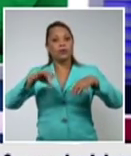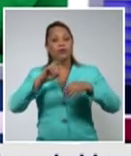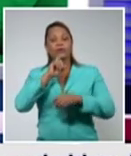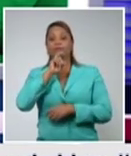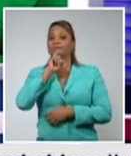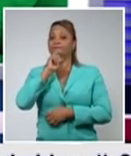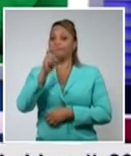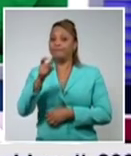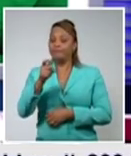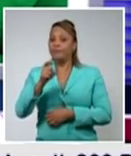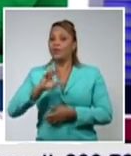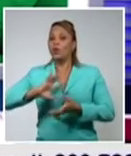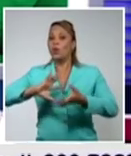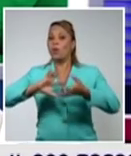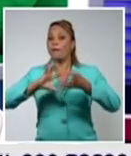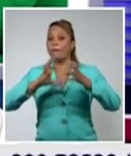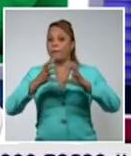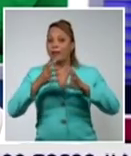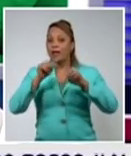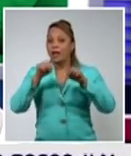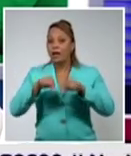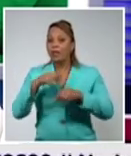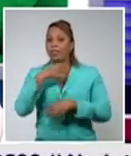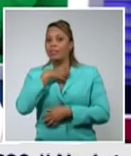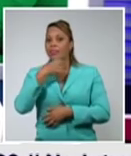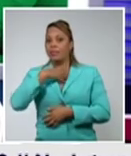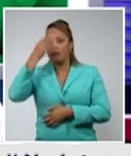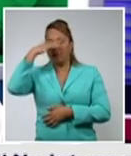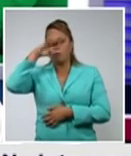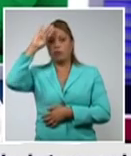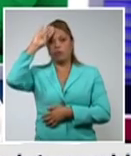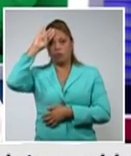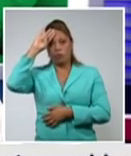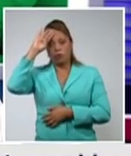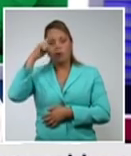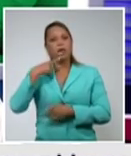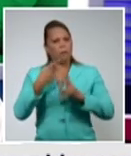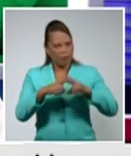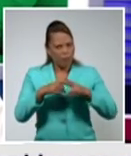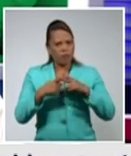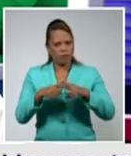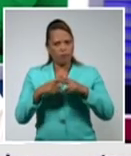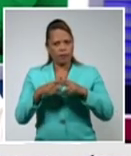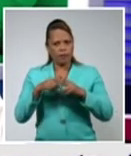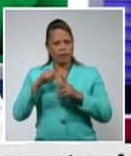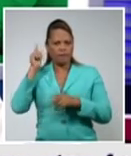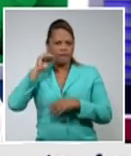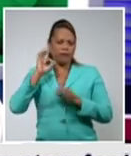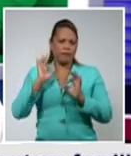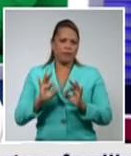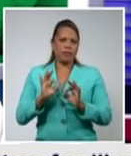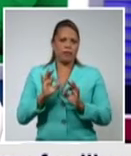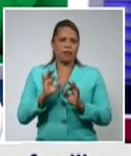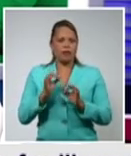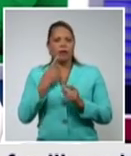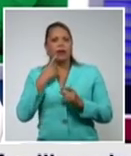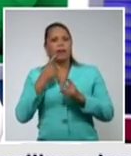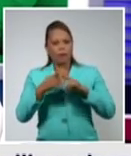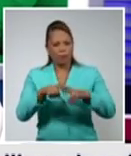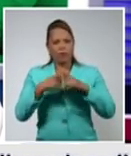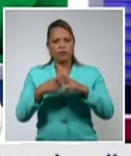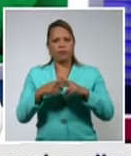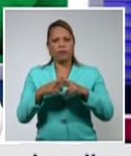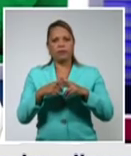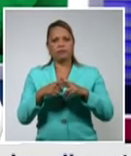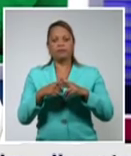que estamos enfrentando en nuestro país. Que la vamos a resolver por una vía o por la otra, no